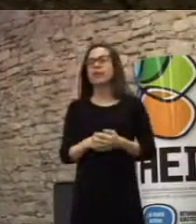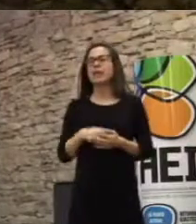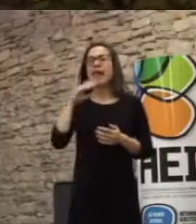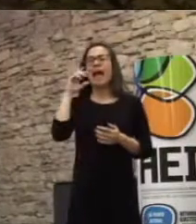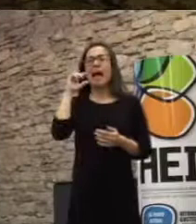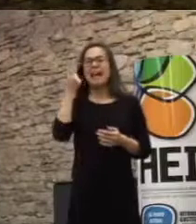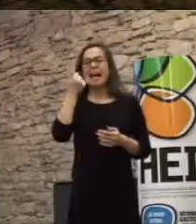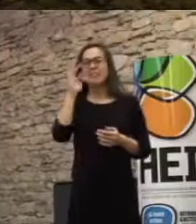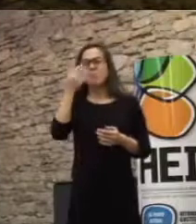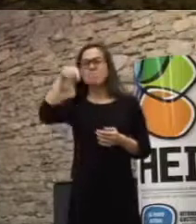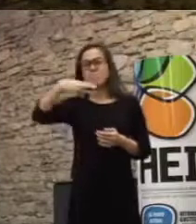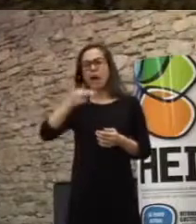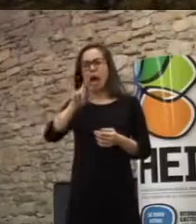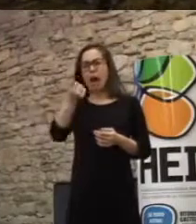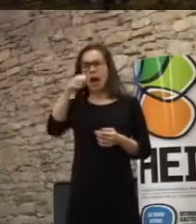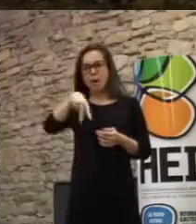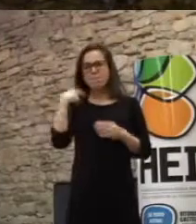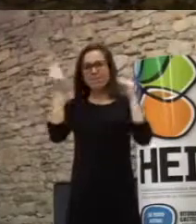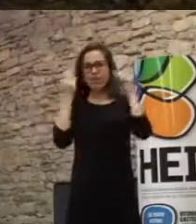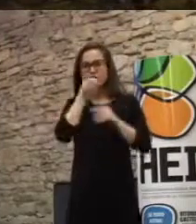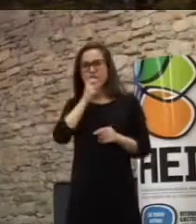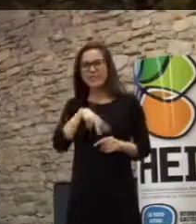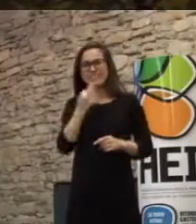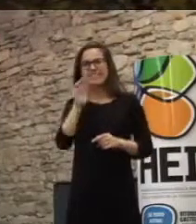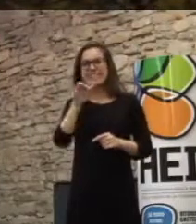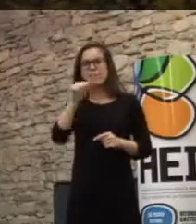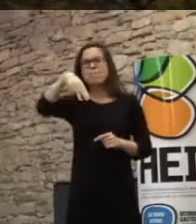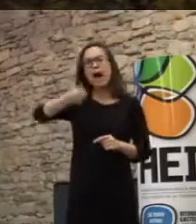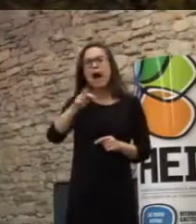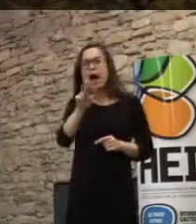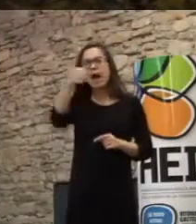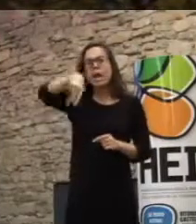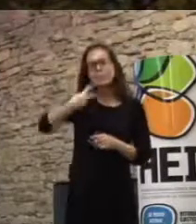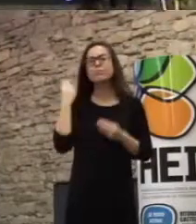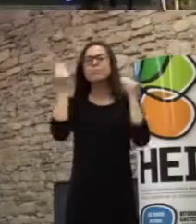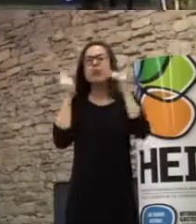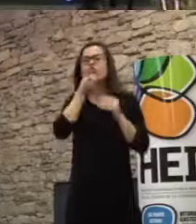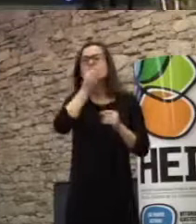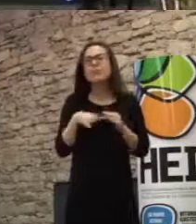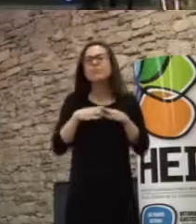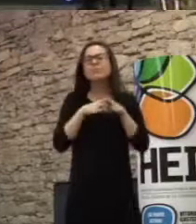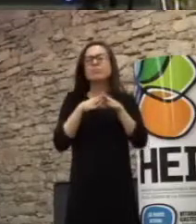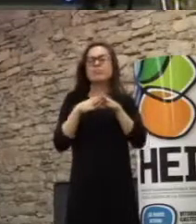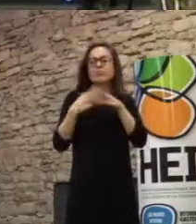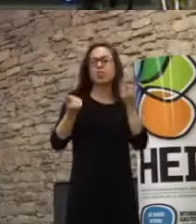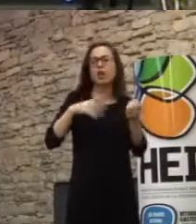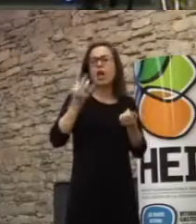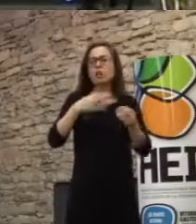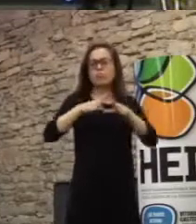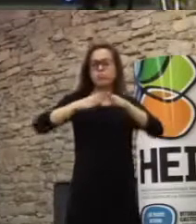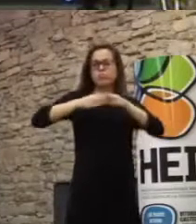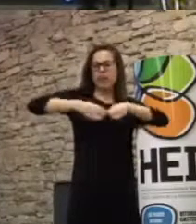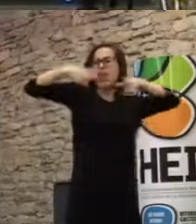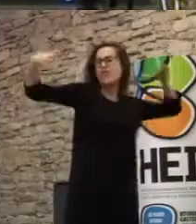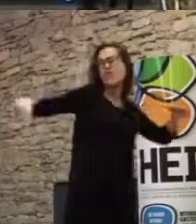o tiene pensado en un trimarán siempre sale una fragata en una boleta en un transatlántico